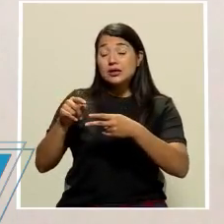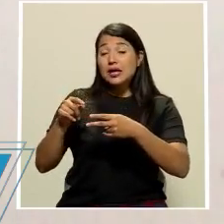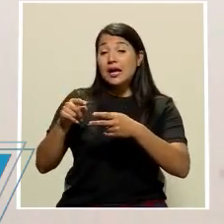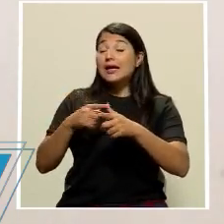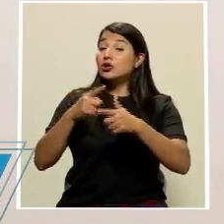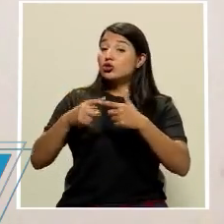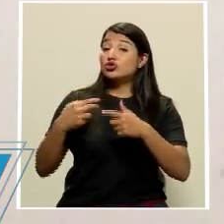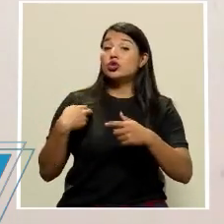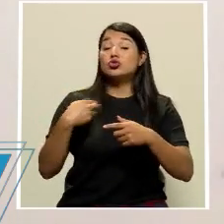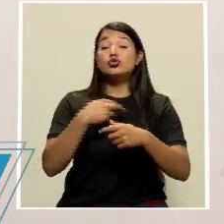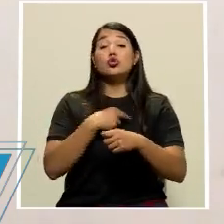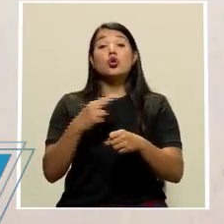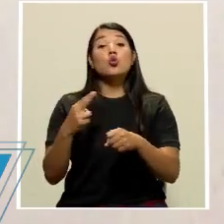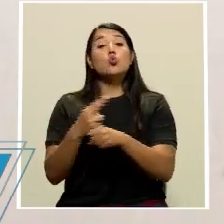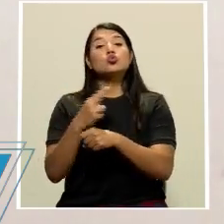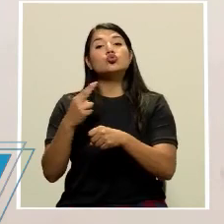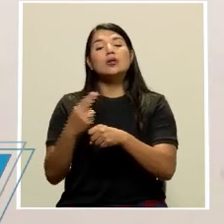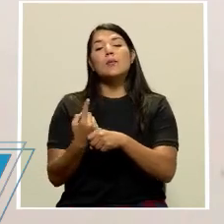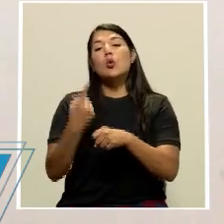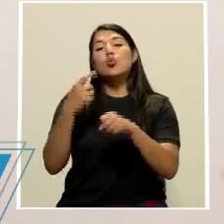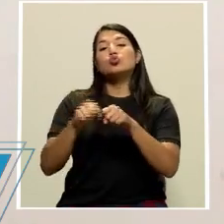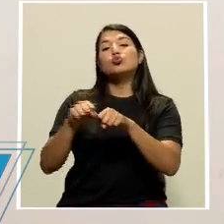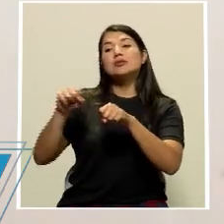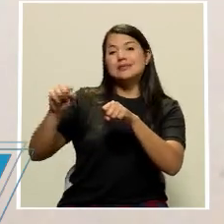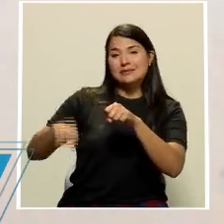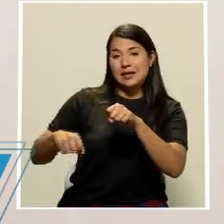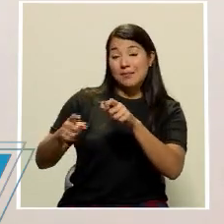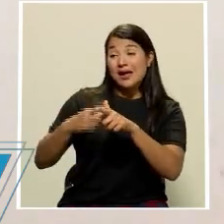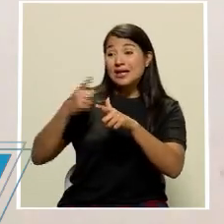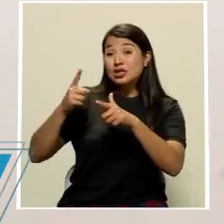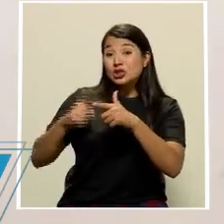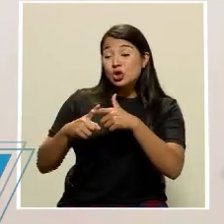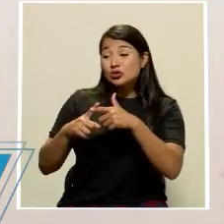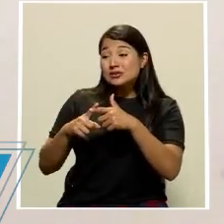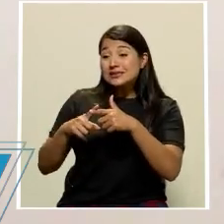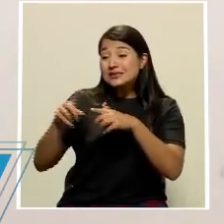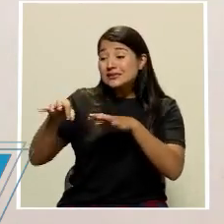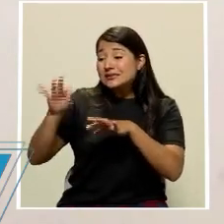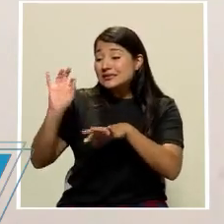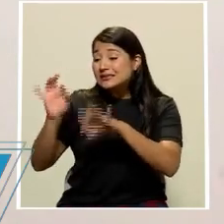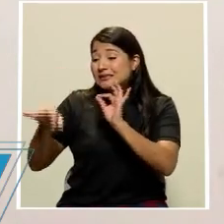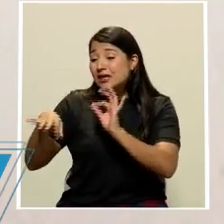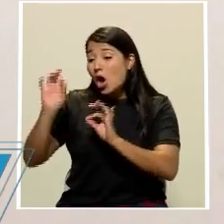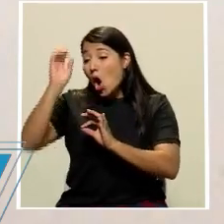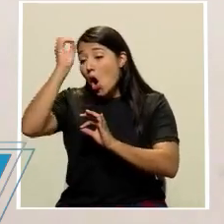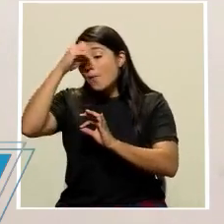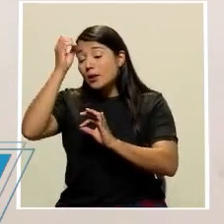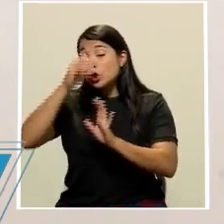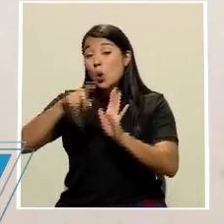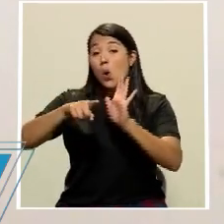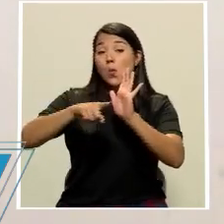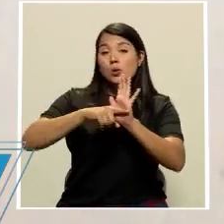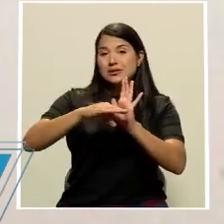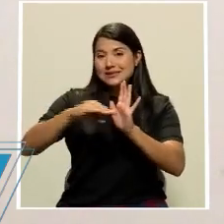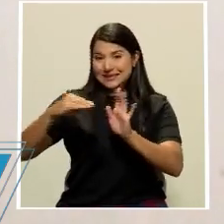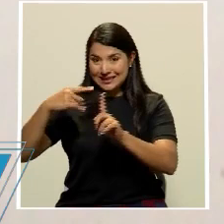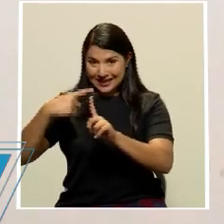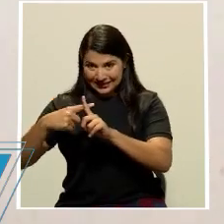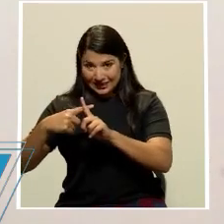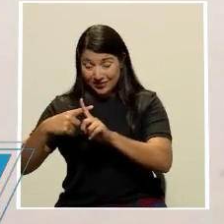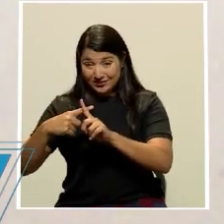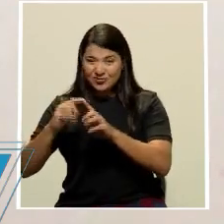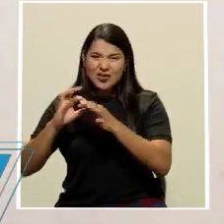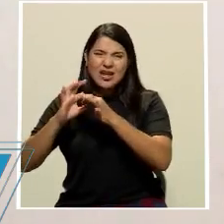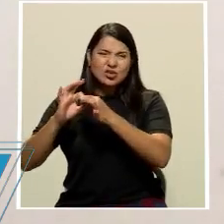software que cataloga las reacciones como positivas y negativas y los comentarios como positivos y negativos, pudimos